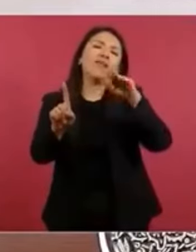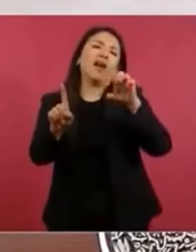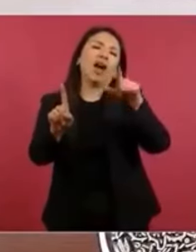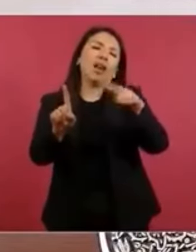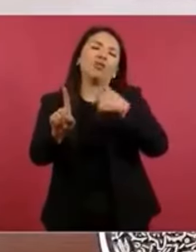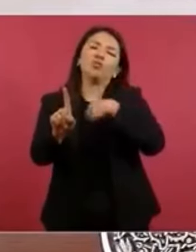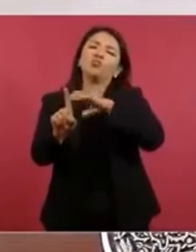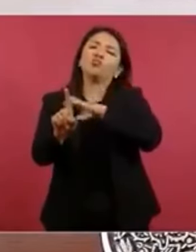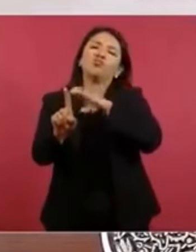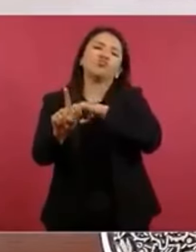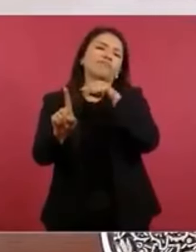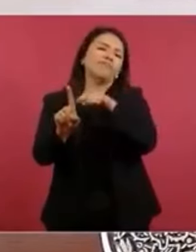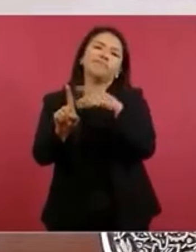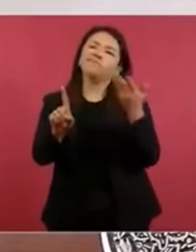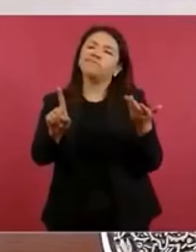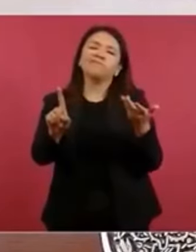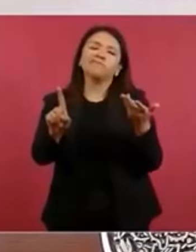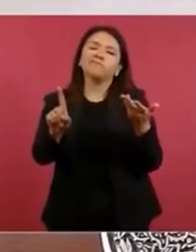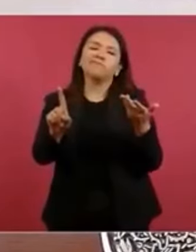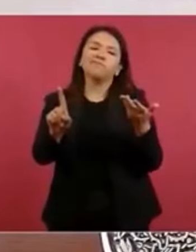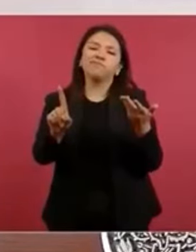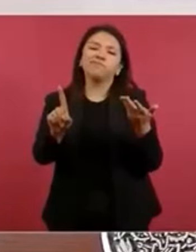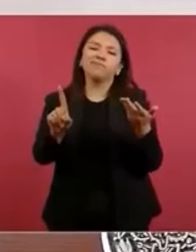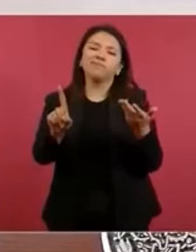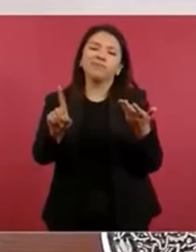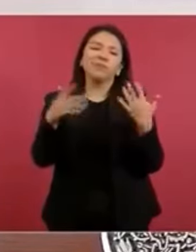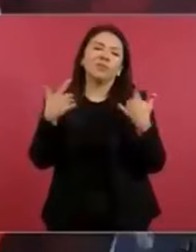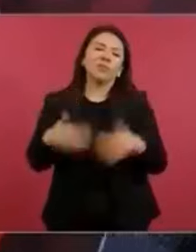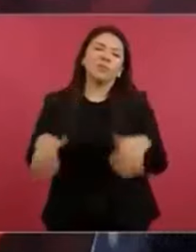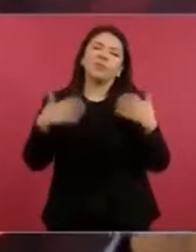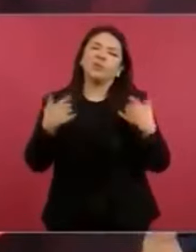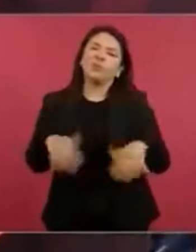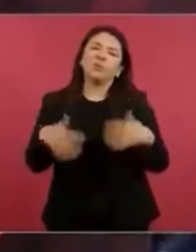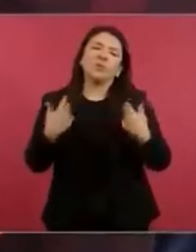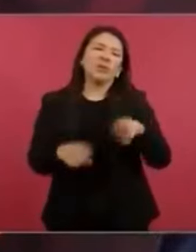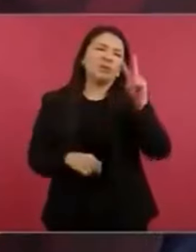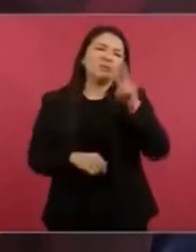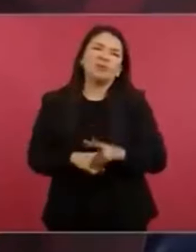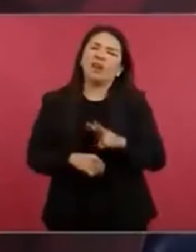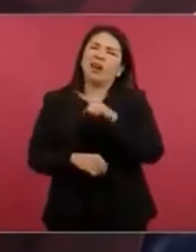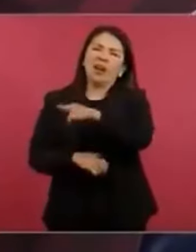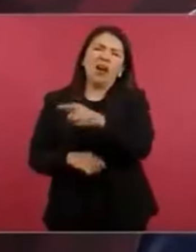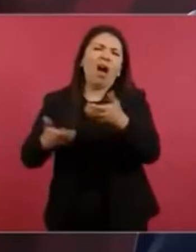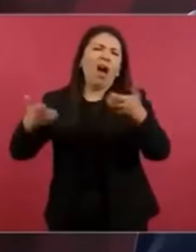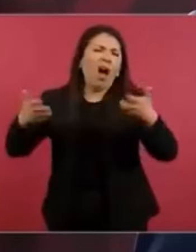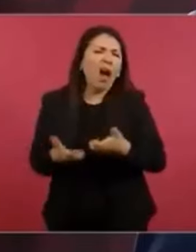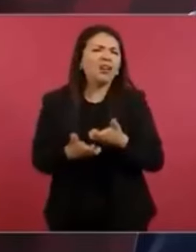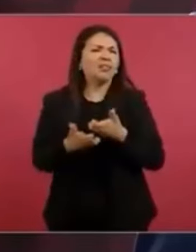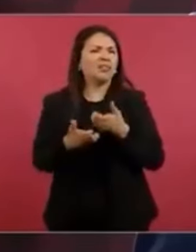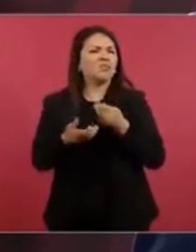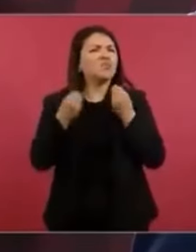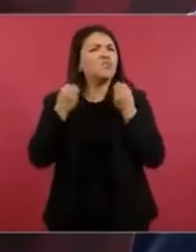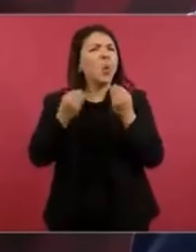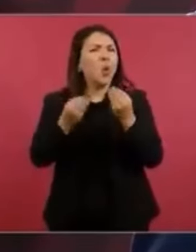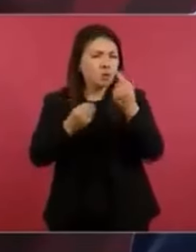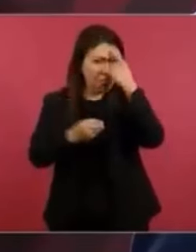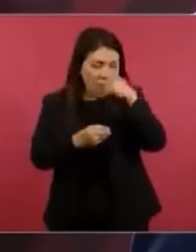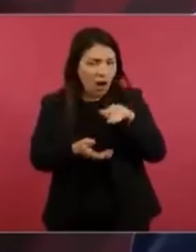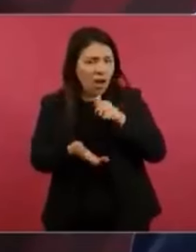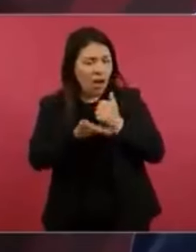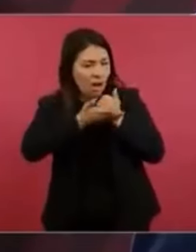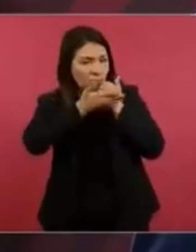Rafael Barajas. Es mucho lo que ha aportado al